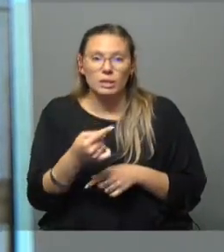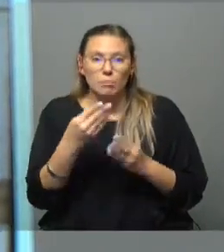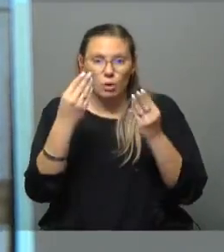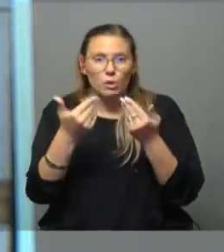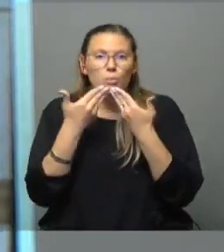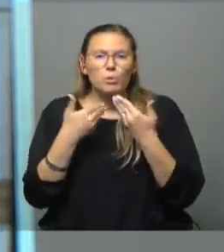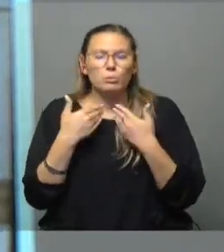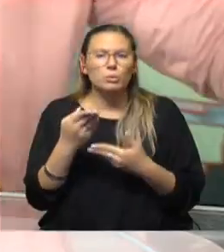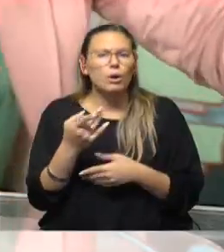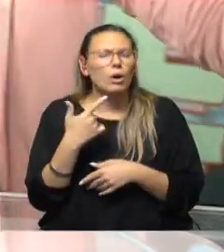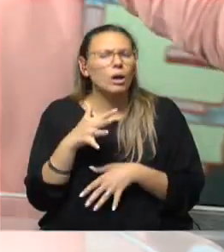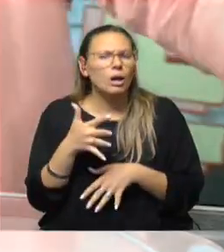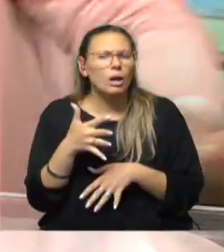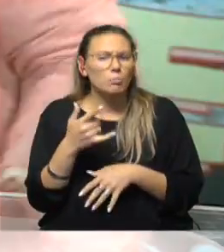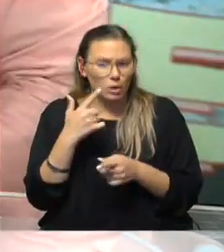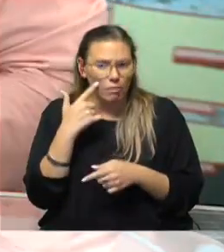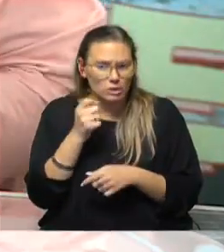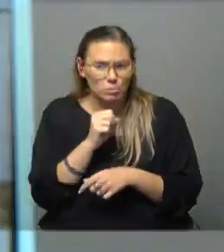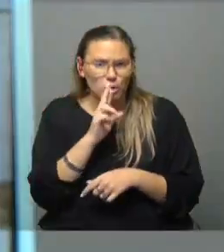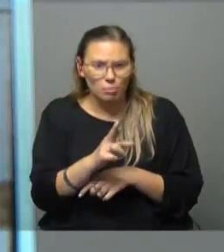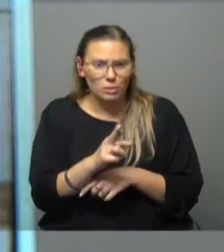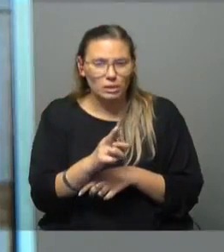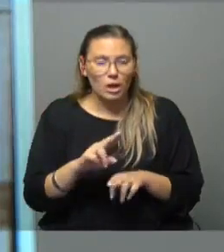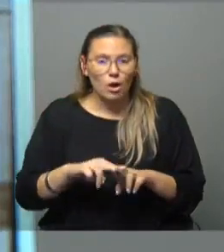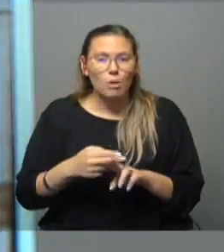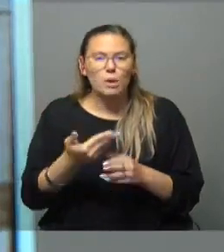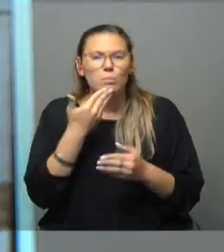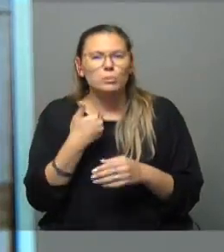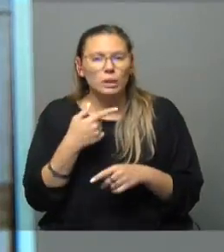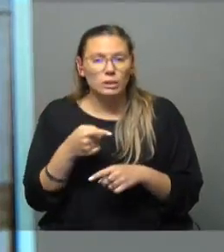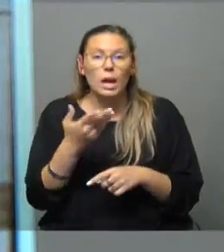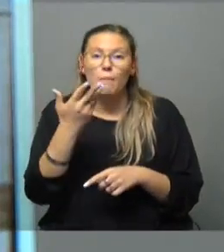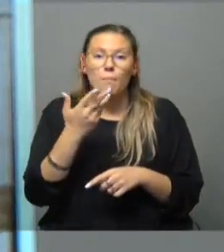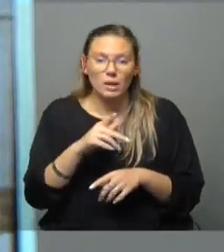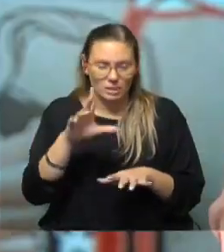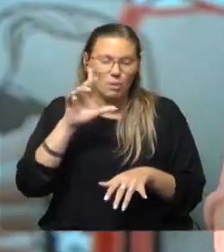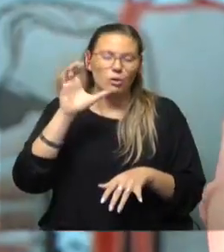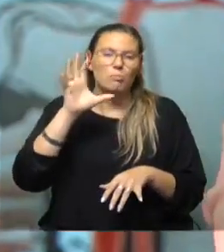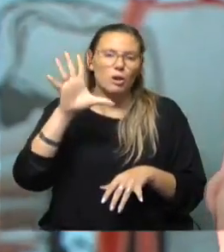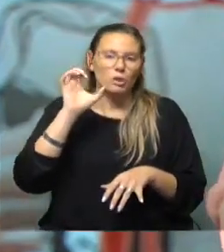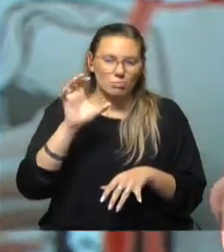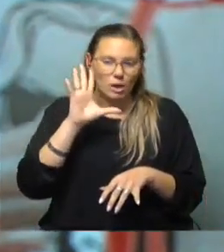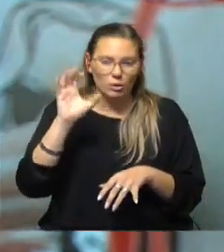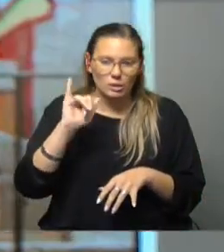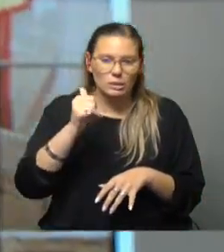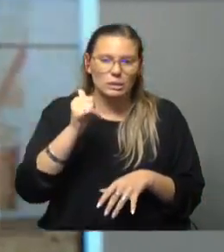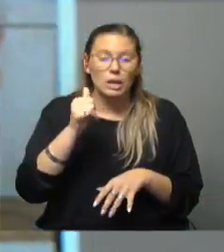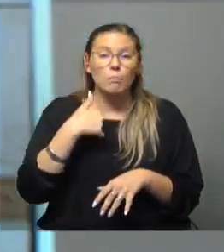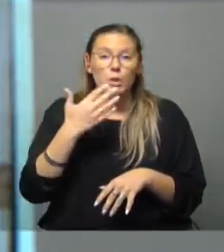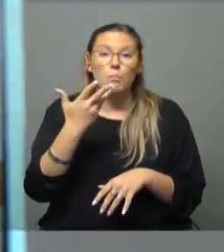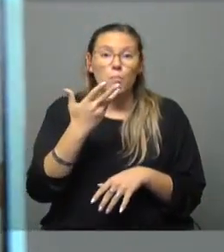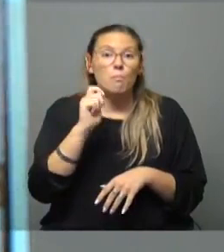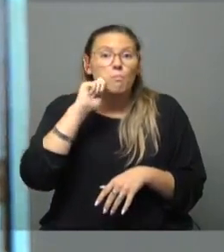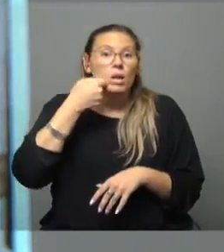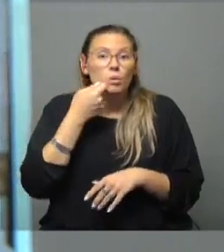me preguntó Pablo, pero voy a intentar reconectarme. Palito, no, me preguntaste que sí, me gusta, ya tu me. Tu materia me, prima. Me acordé, es. No, sí, que a mí me gusta